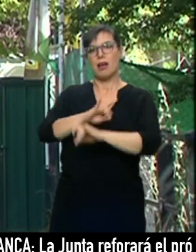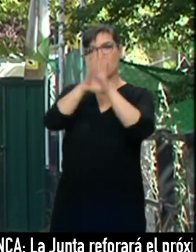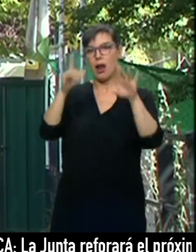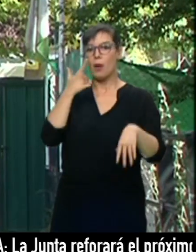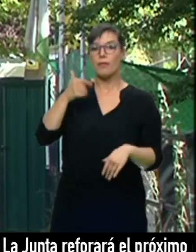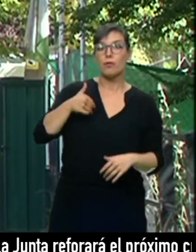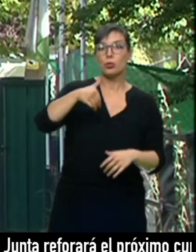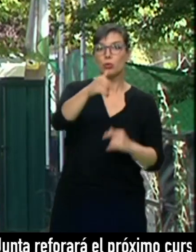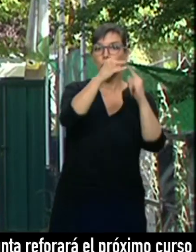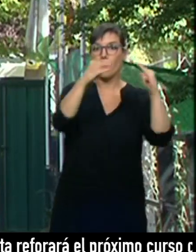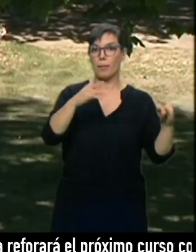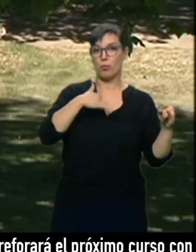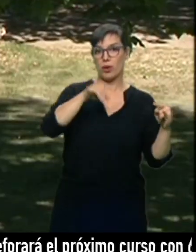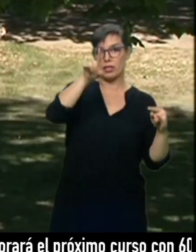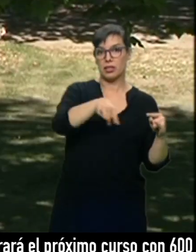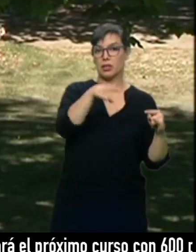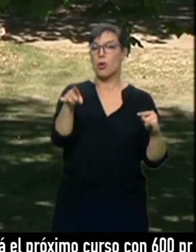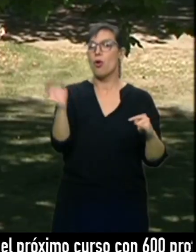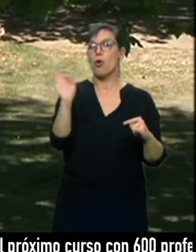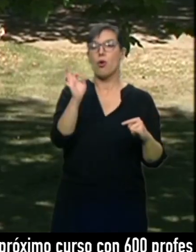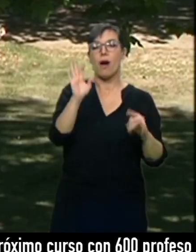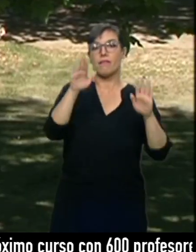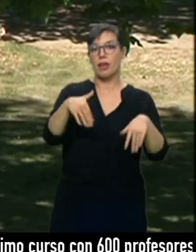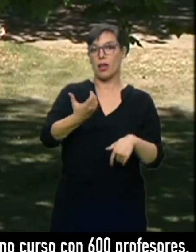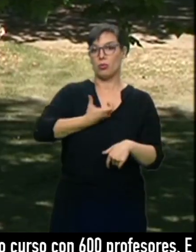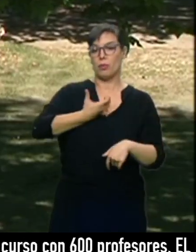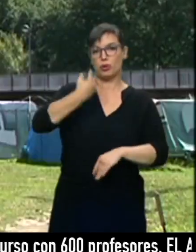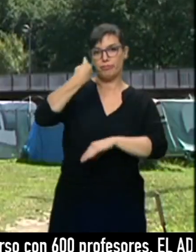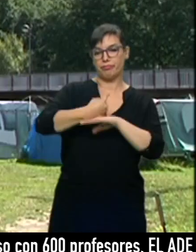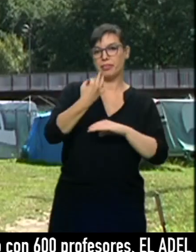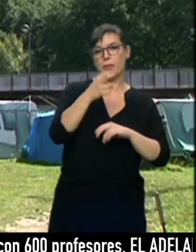hay futuro para esta instalación o si el consistorio se verá obligado